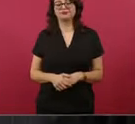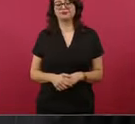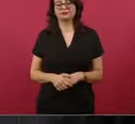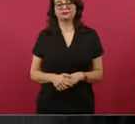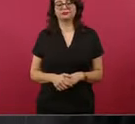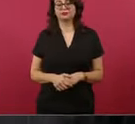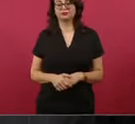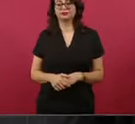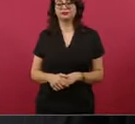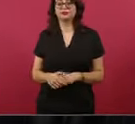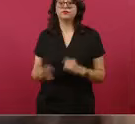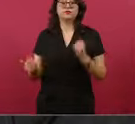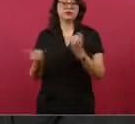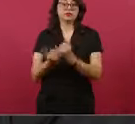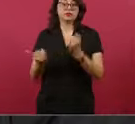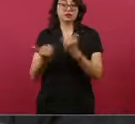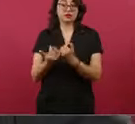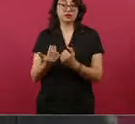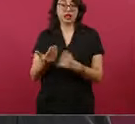todo el aparato encima,